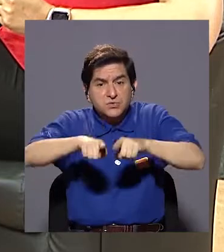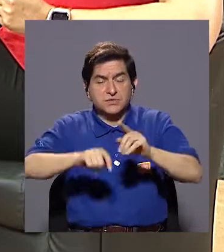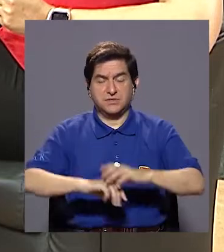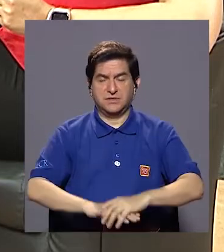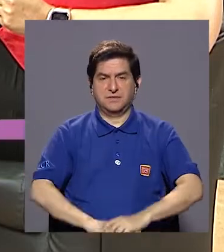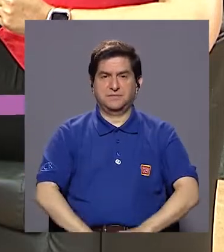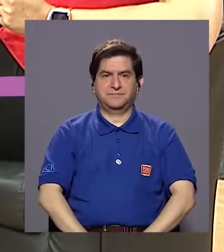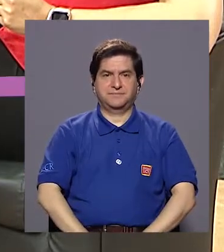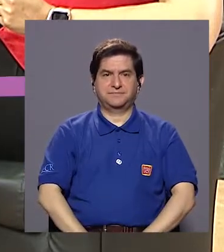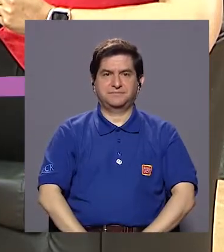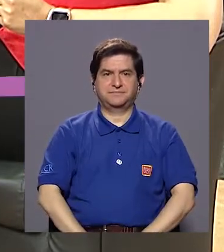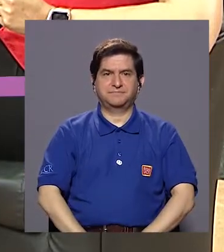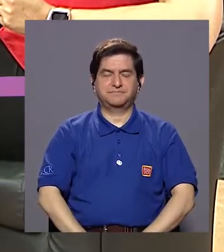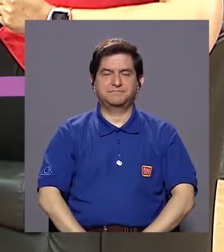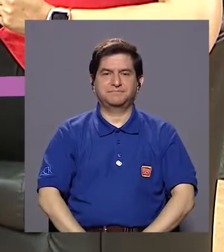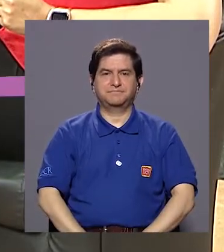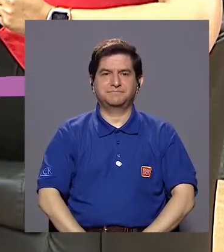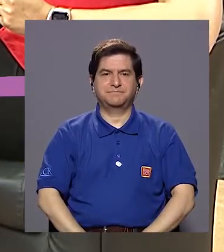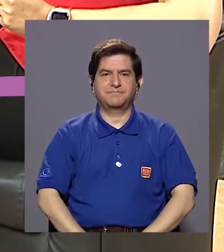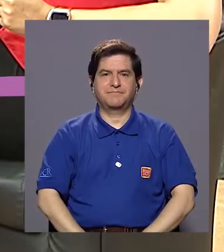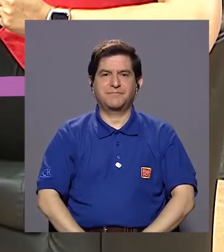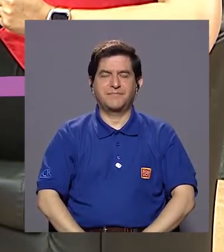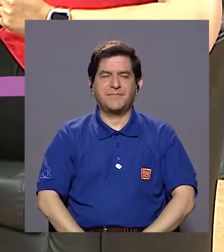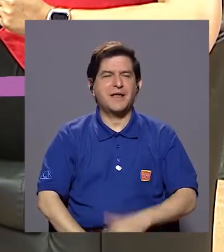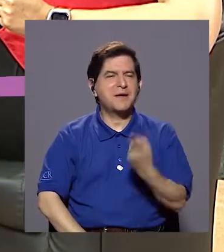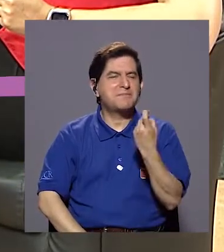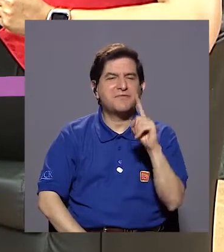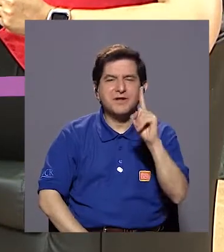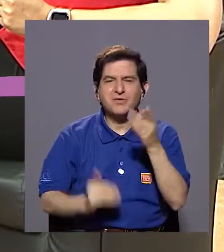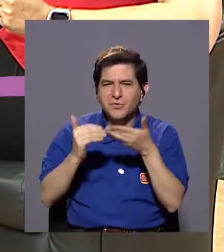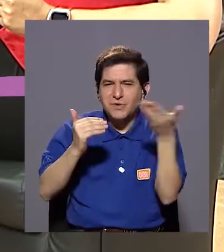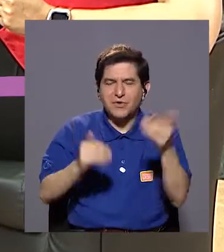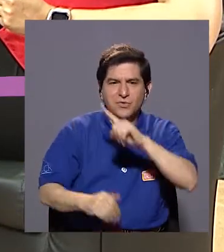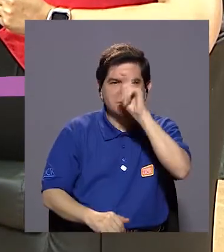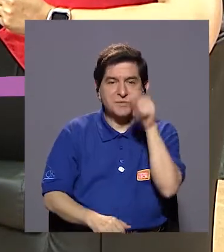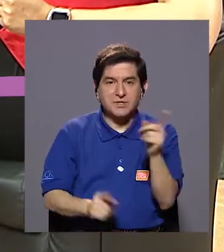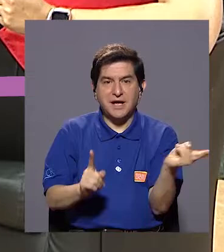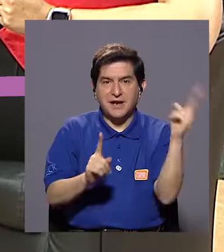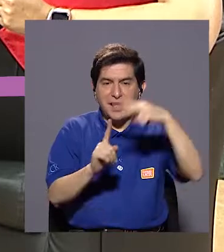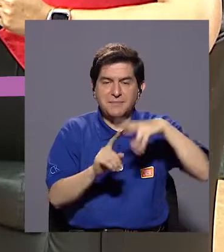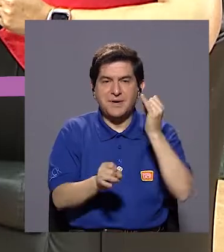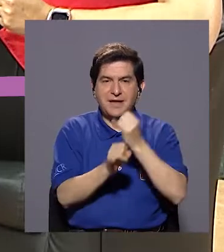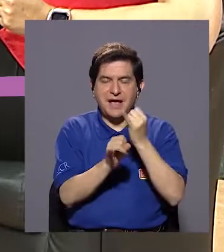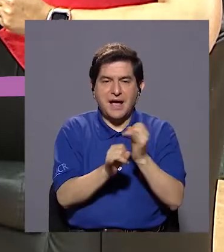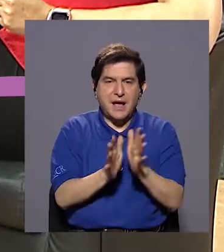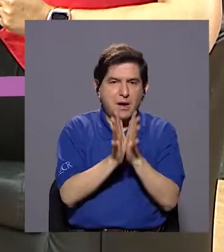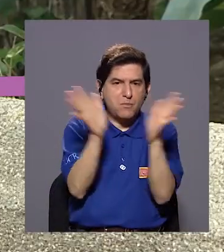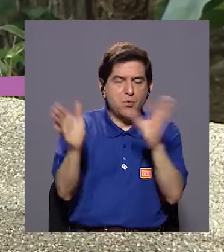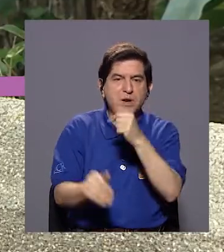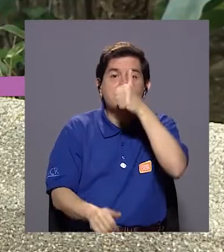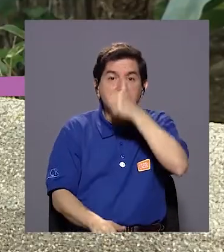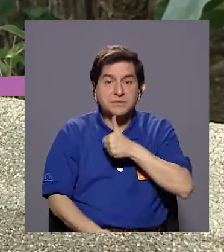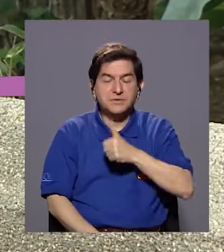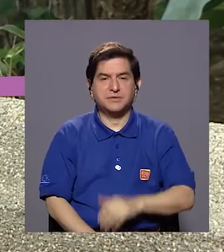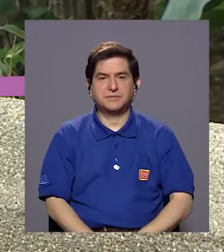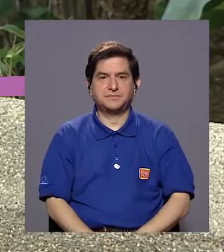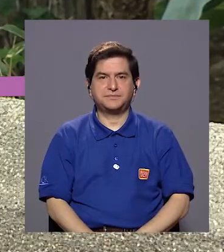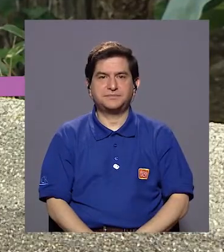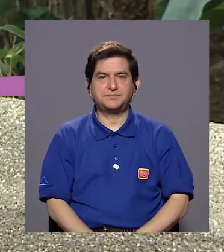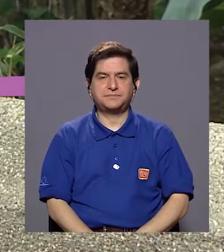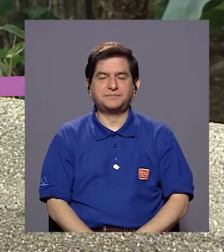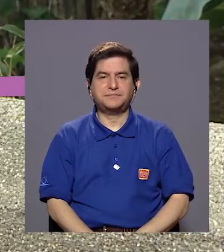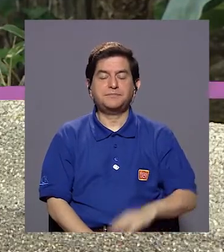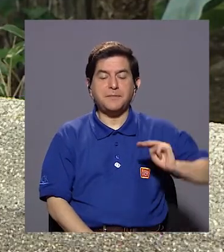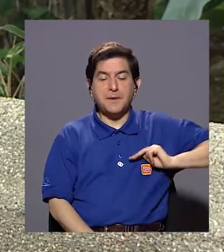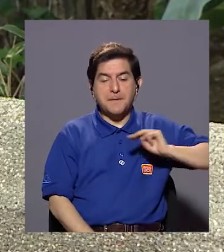este caso. Bueno, Liliana, solo se me quedó algo y es preguntarle si esto aplica para instituciones públicas o privadas. Bueno,